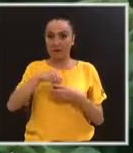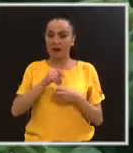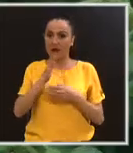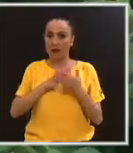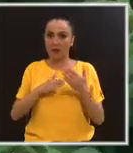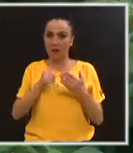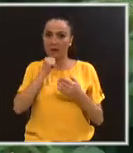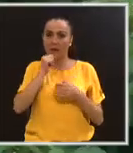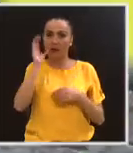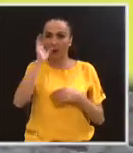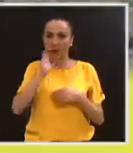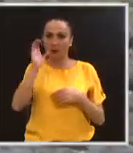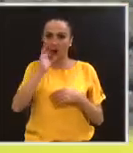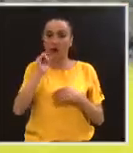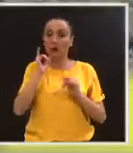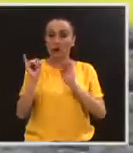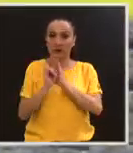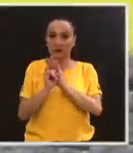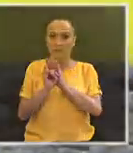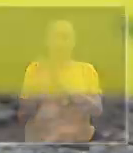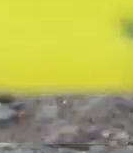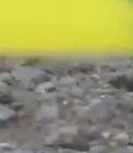por Buscar una